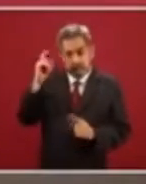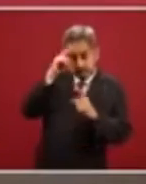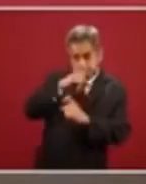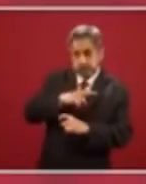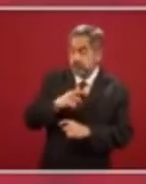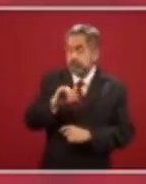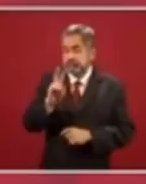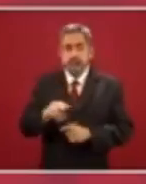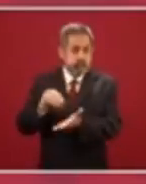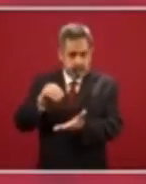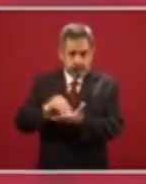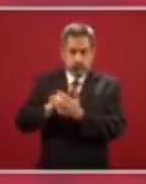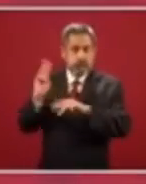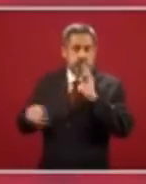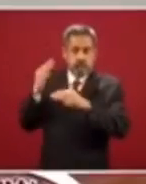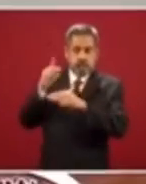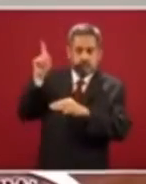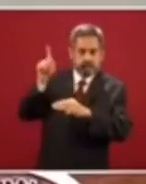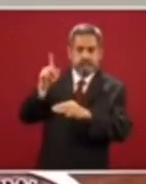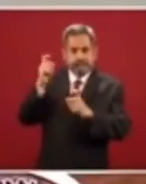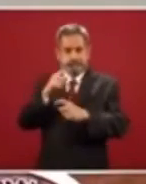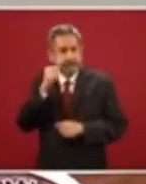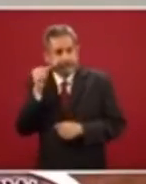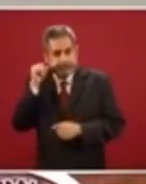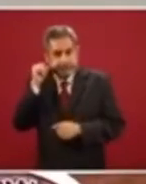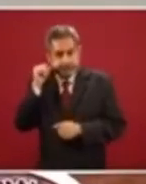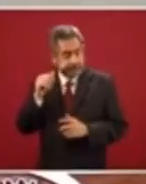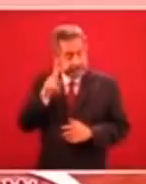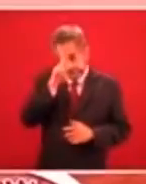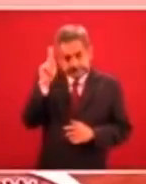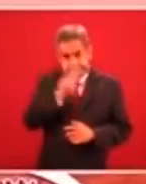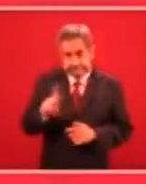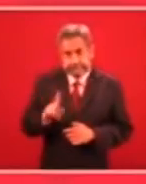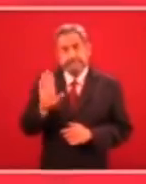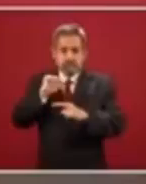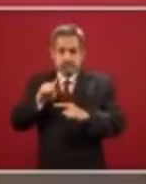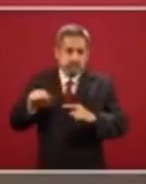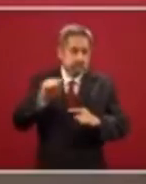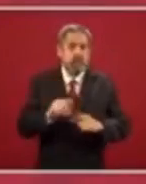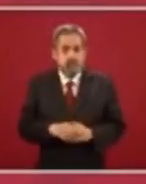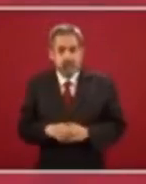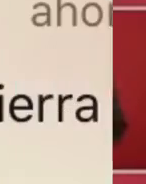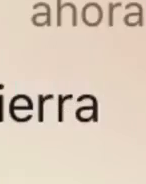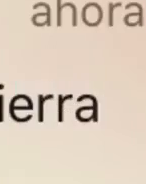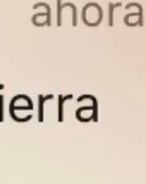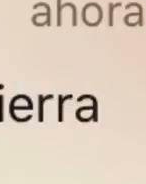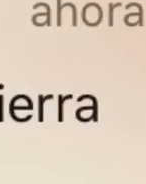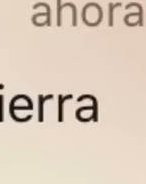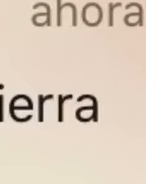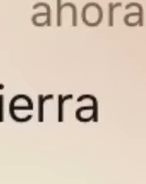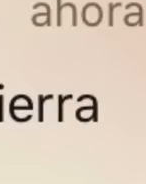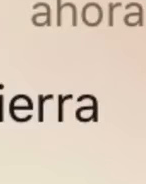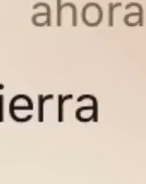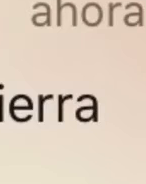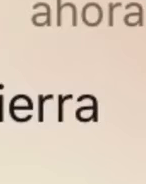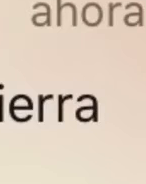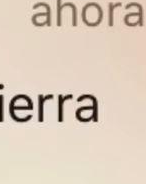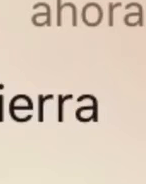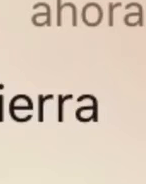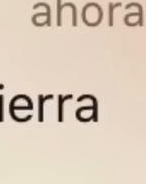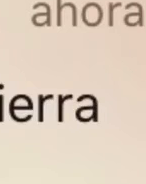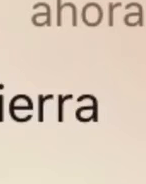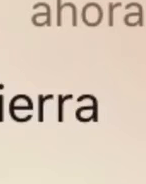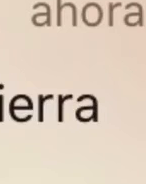complicado. Está todavía complicado, pero ayer fue un mal día. Todas las monedas se depreciaron y la